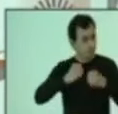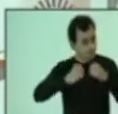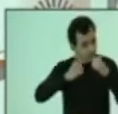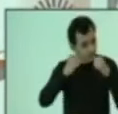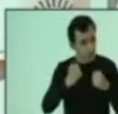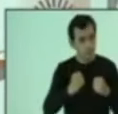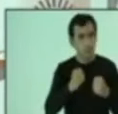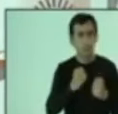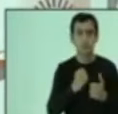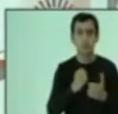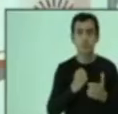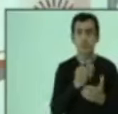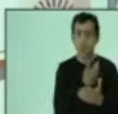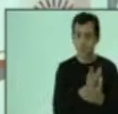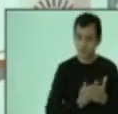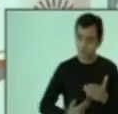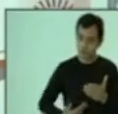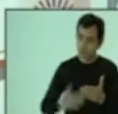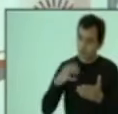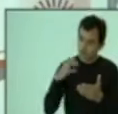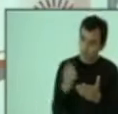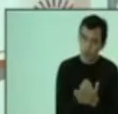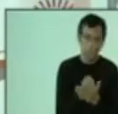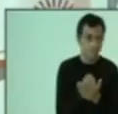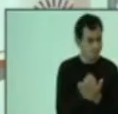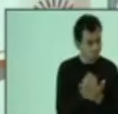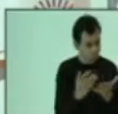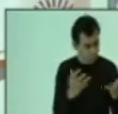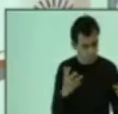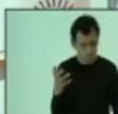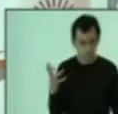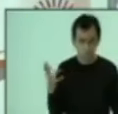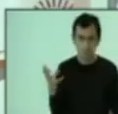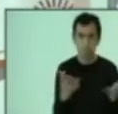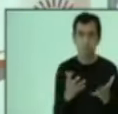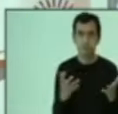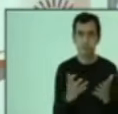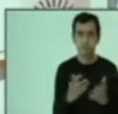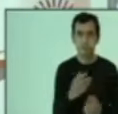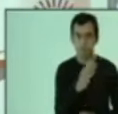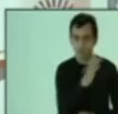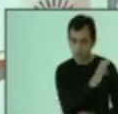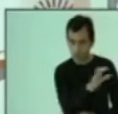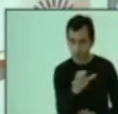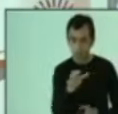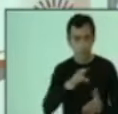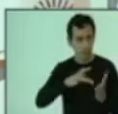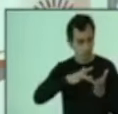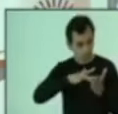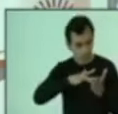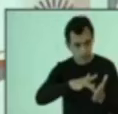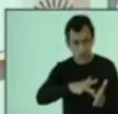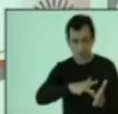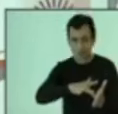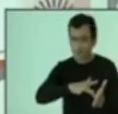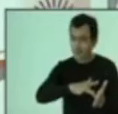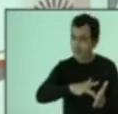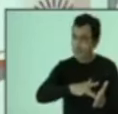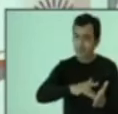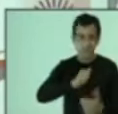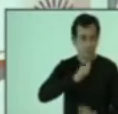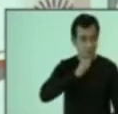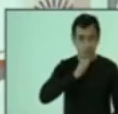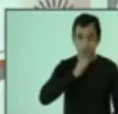la presidencia, van a ver que se van a implementar. Vamos a apoyar al campo, como nunca se le había tomado en